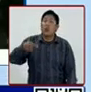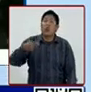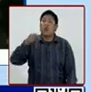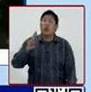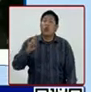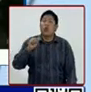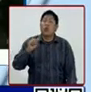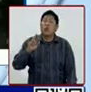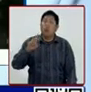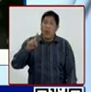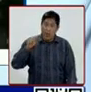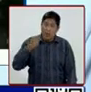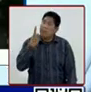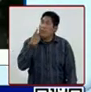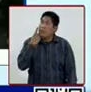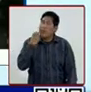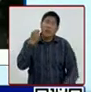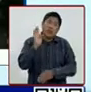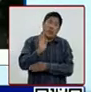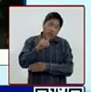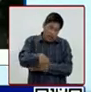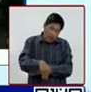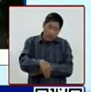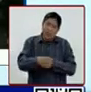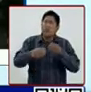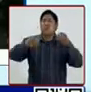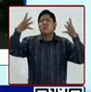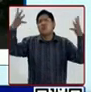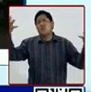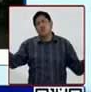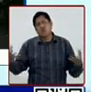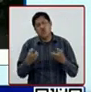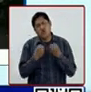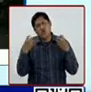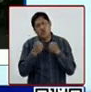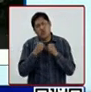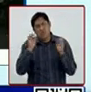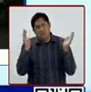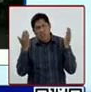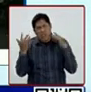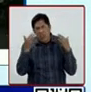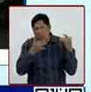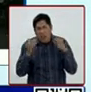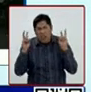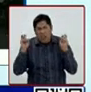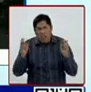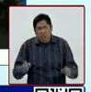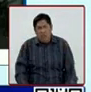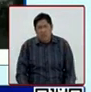de batalla durante esta jornada principalmente durante la tarde tarde noche Carlos en vivo contigo